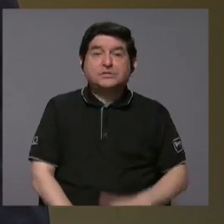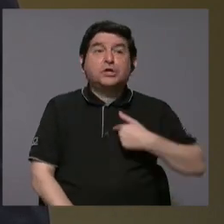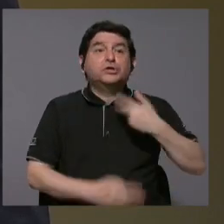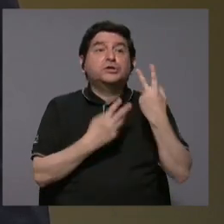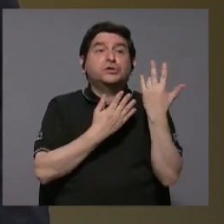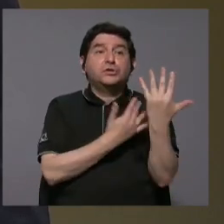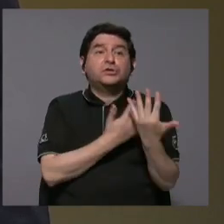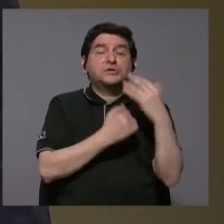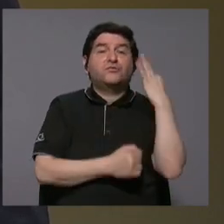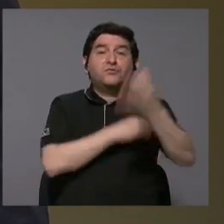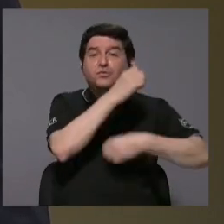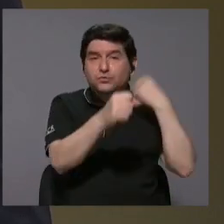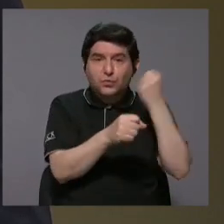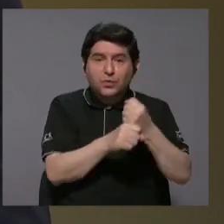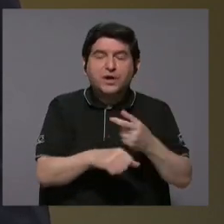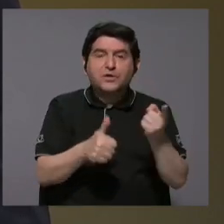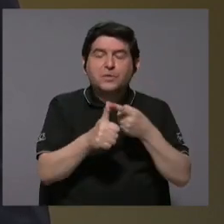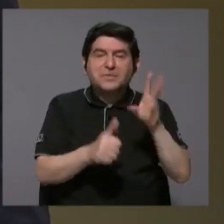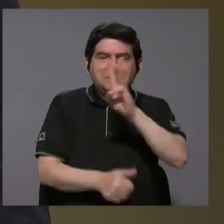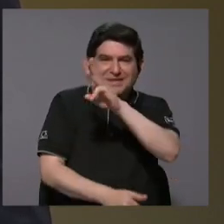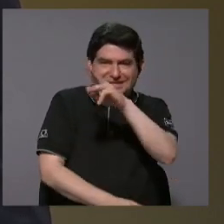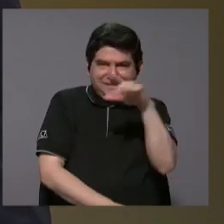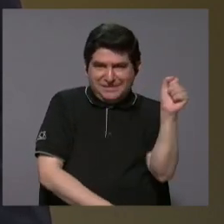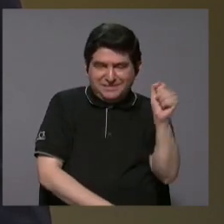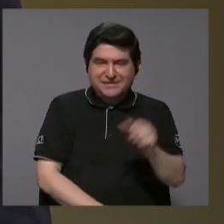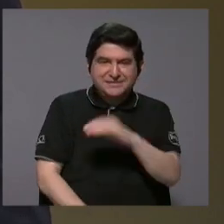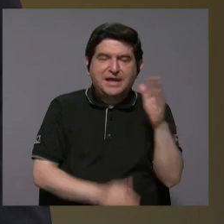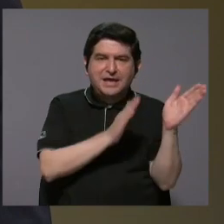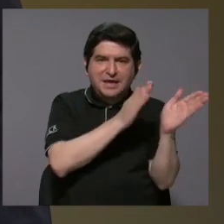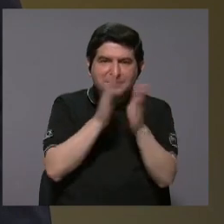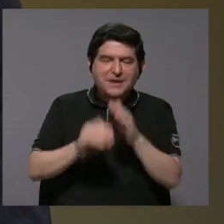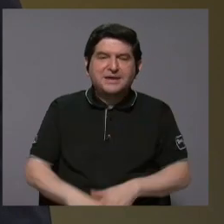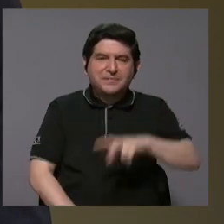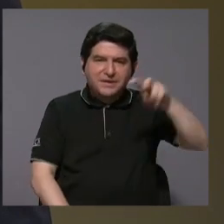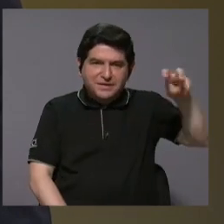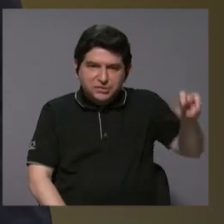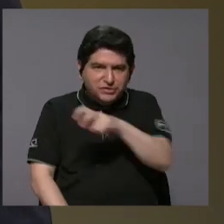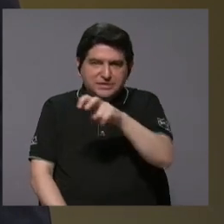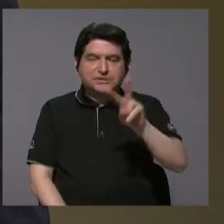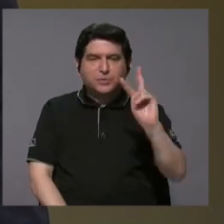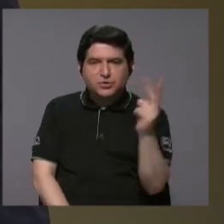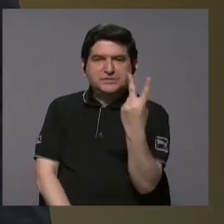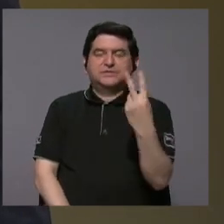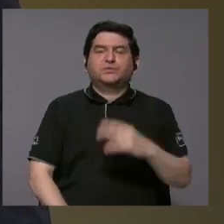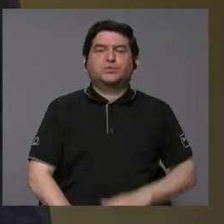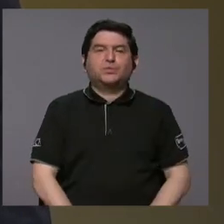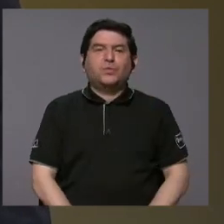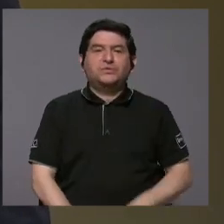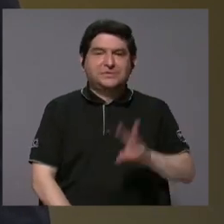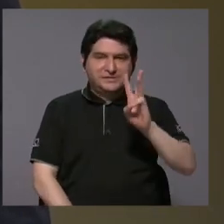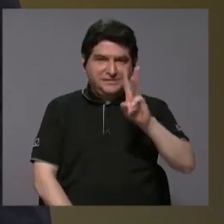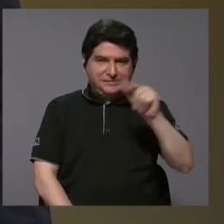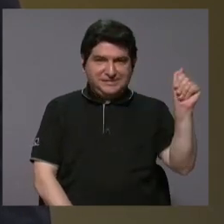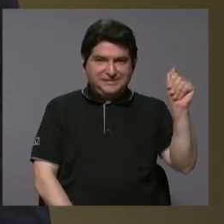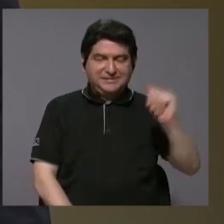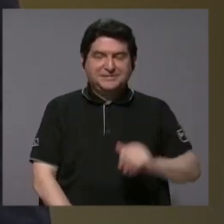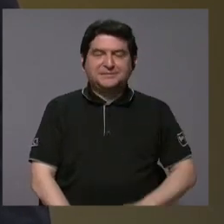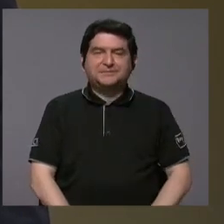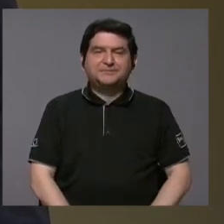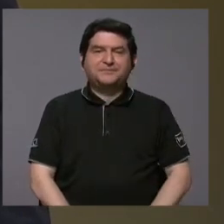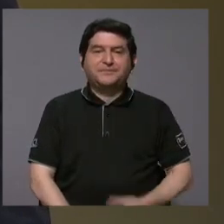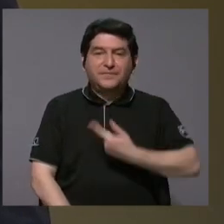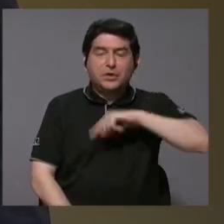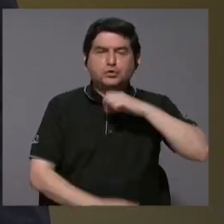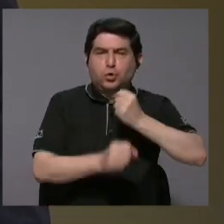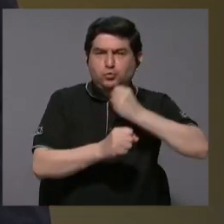año que viene es el primer semestre, y planificación de transportes el segundo semestre. Y